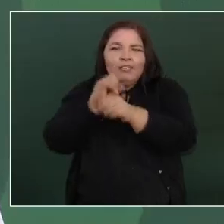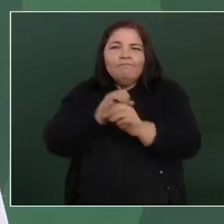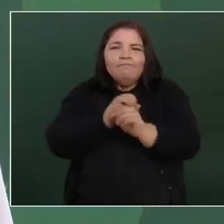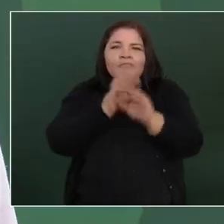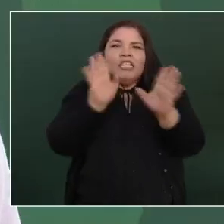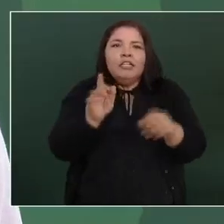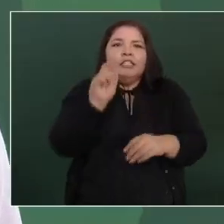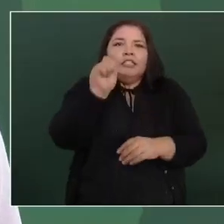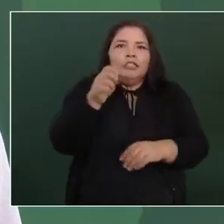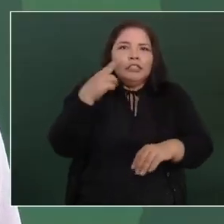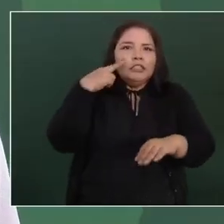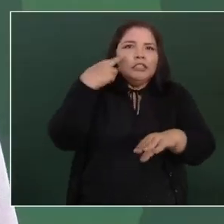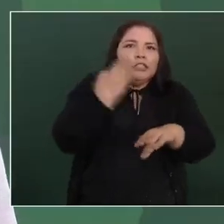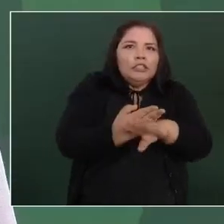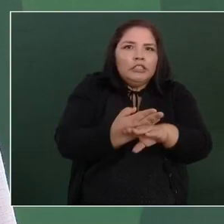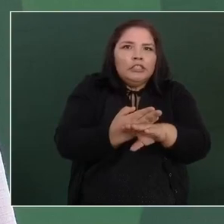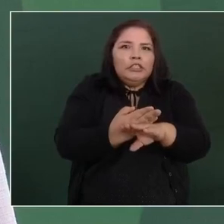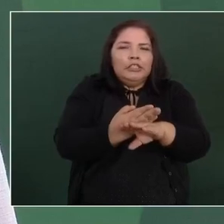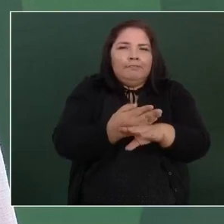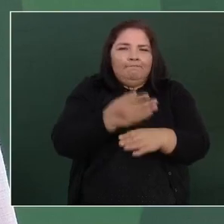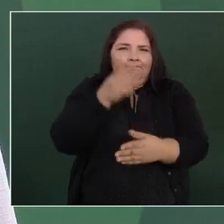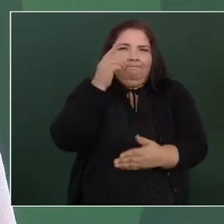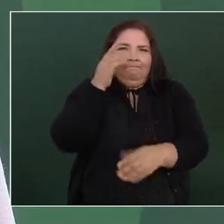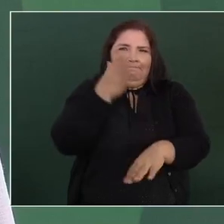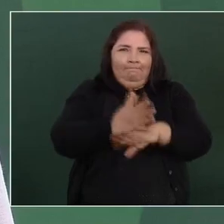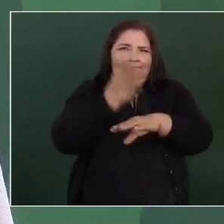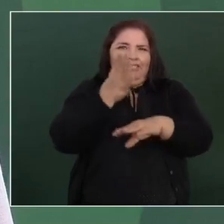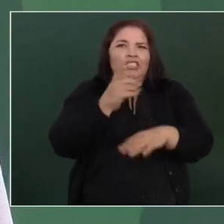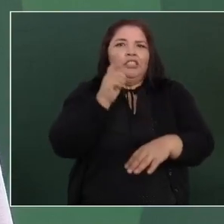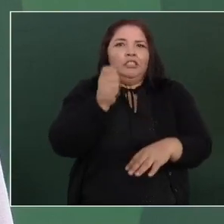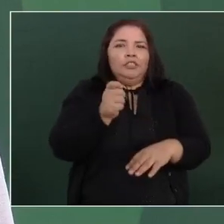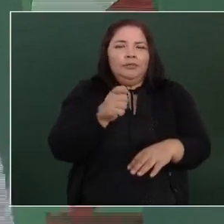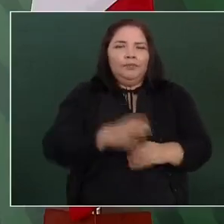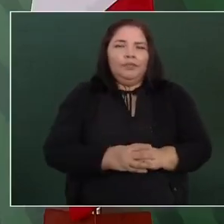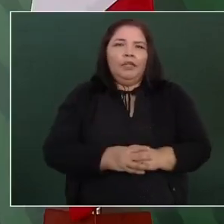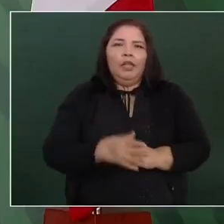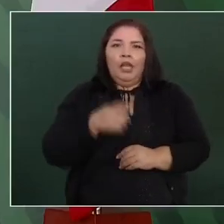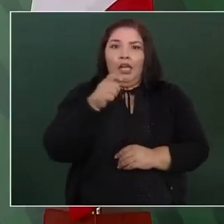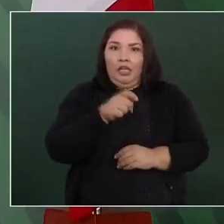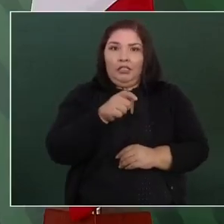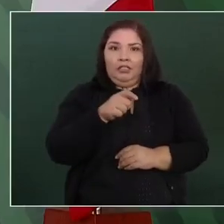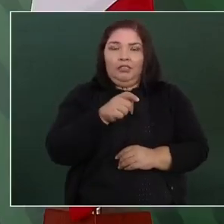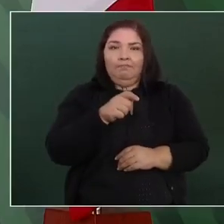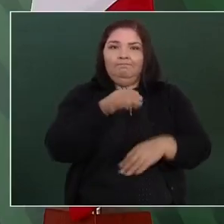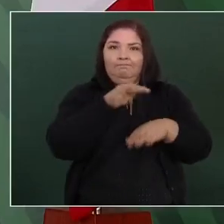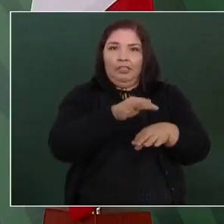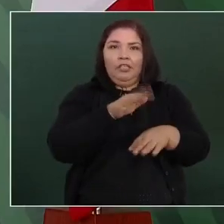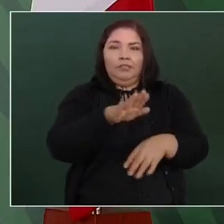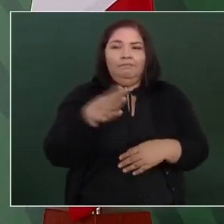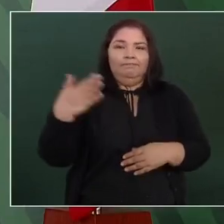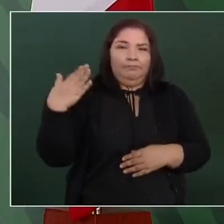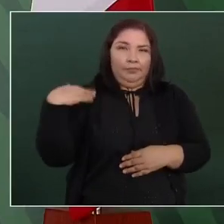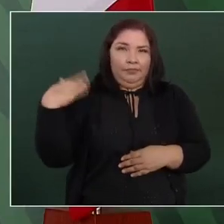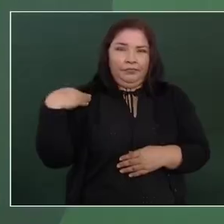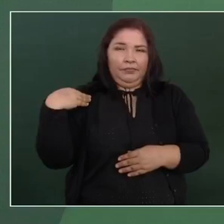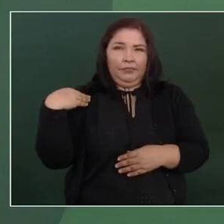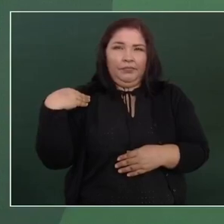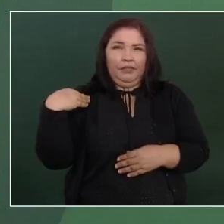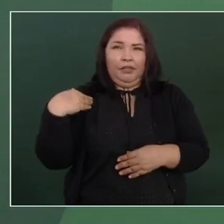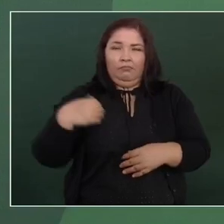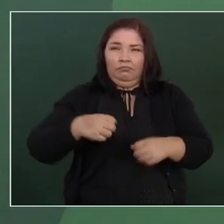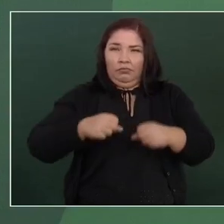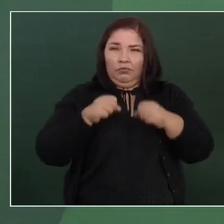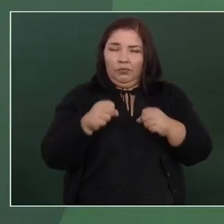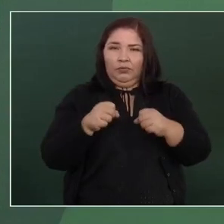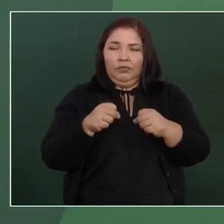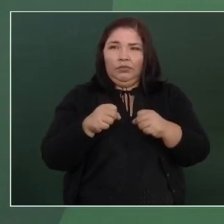hechos y en su caso se sancione a los responsables. Y en este caso hacer un llamado muy fuerte